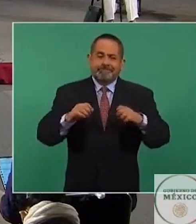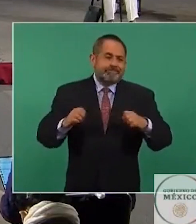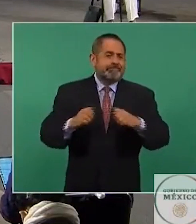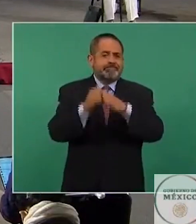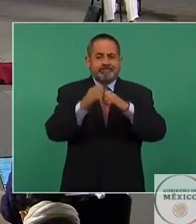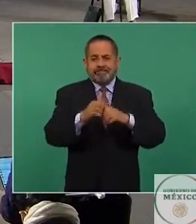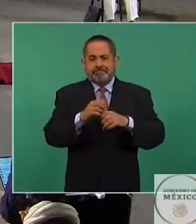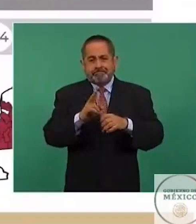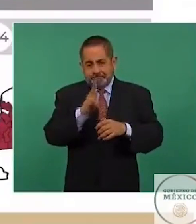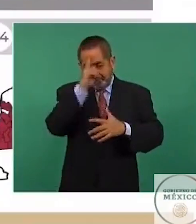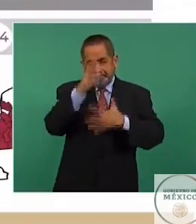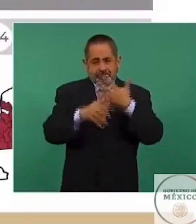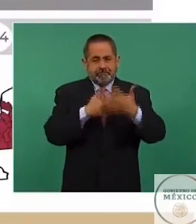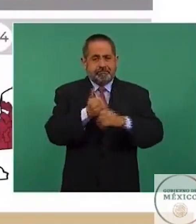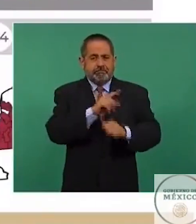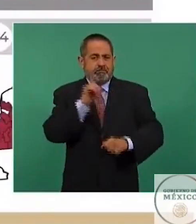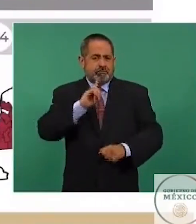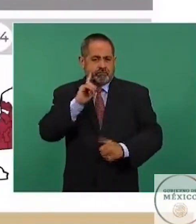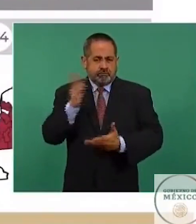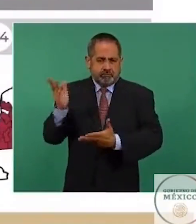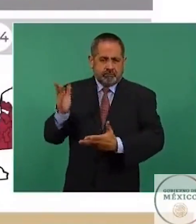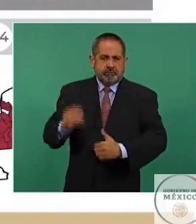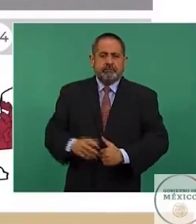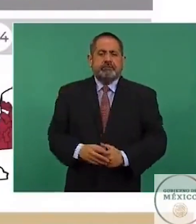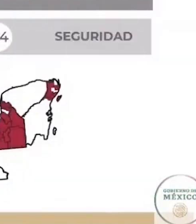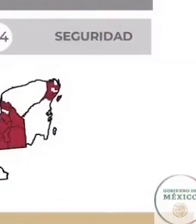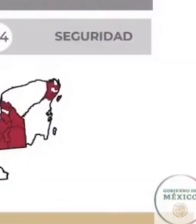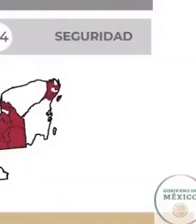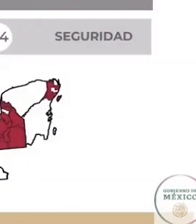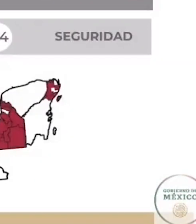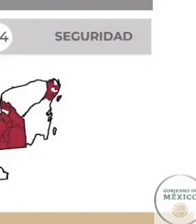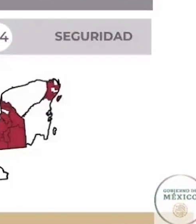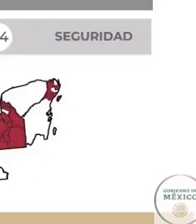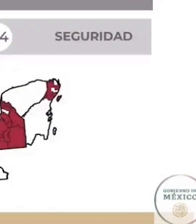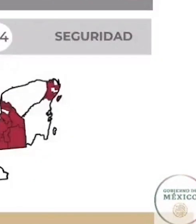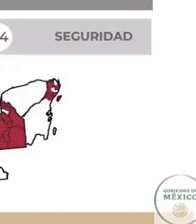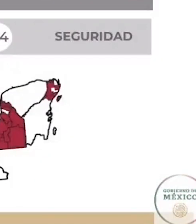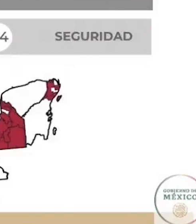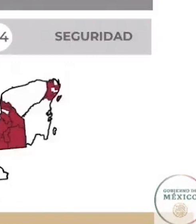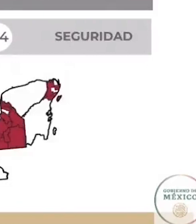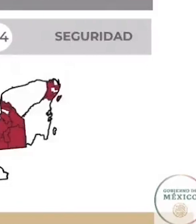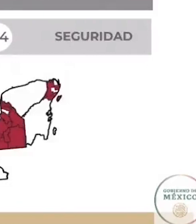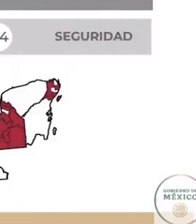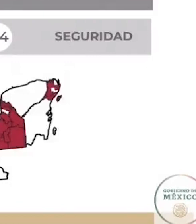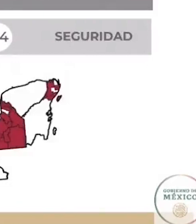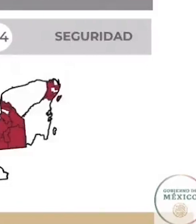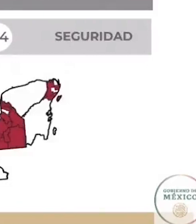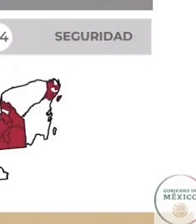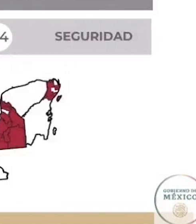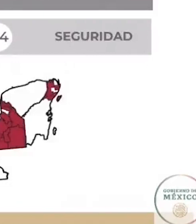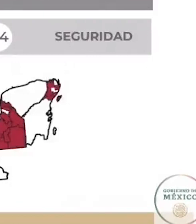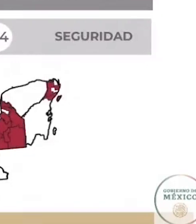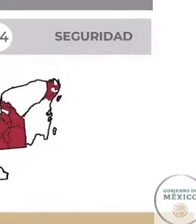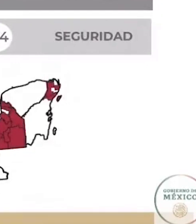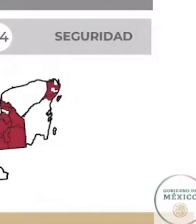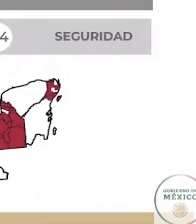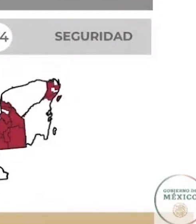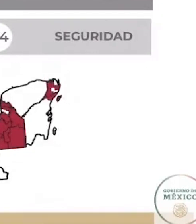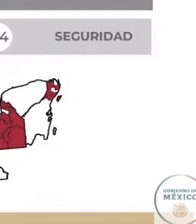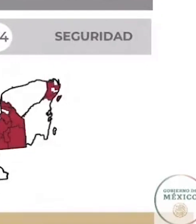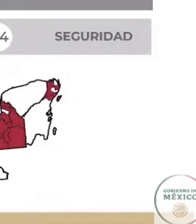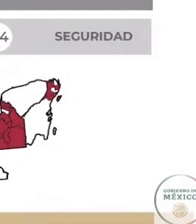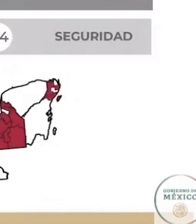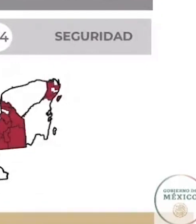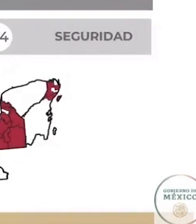lo que va de la presente administración, se han decretado siete alertas de género en el país. Así lo informó la titular de la Comisión Nacional para